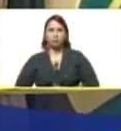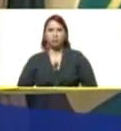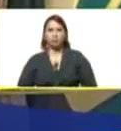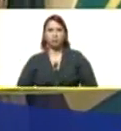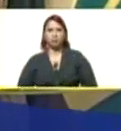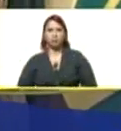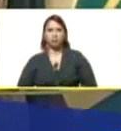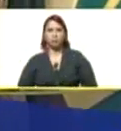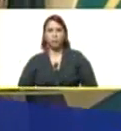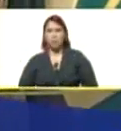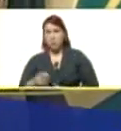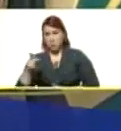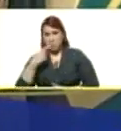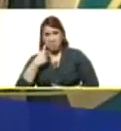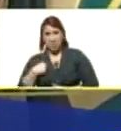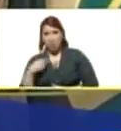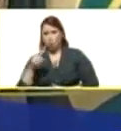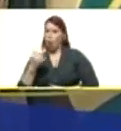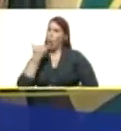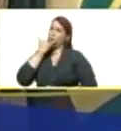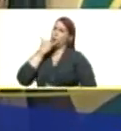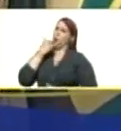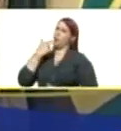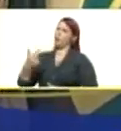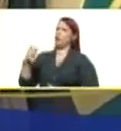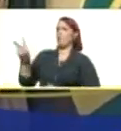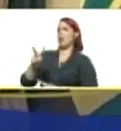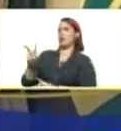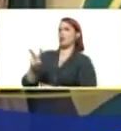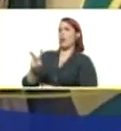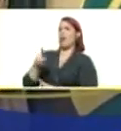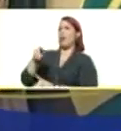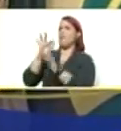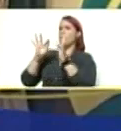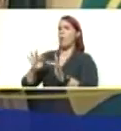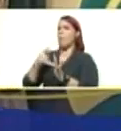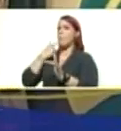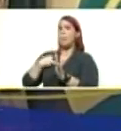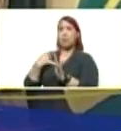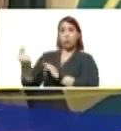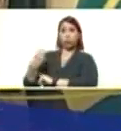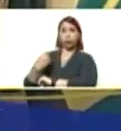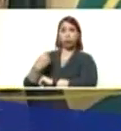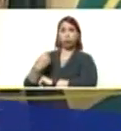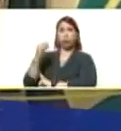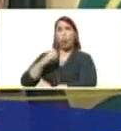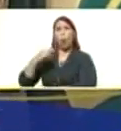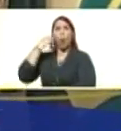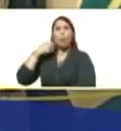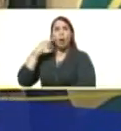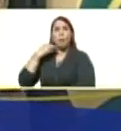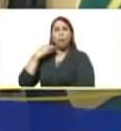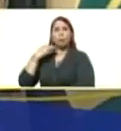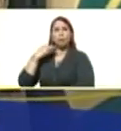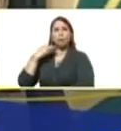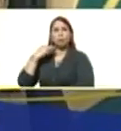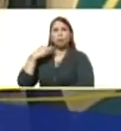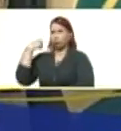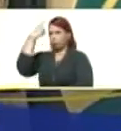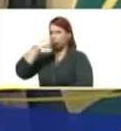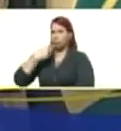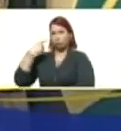él me dijo, no fue un error haber declarado a Venezuela de esa forma, me dijo Obama, aquí cara a cara, face to